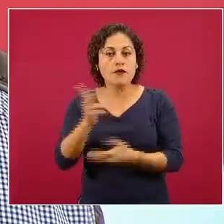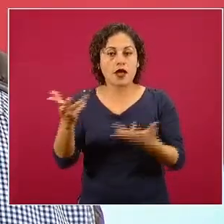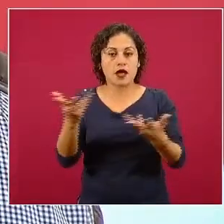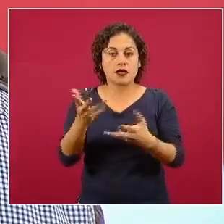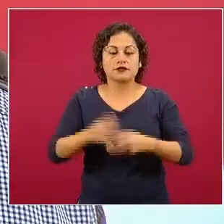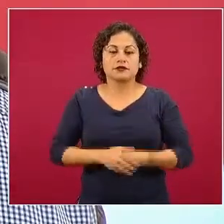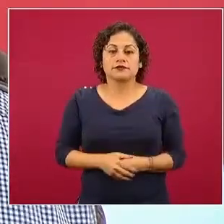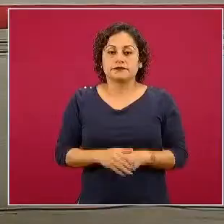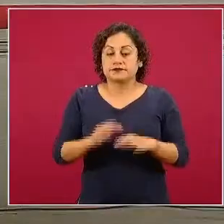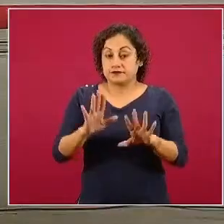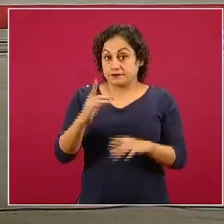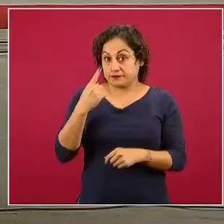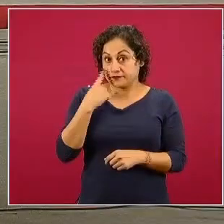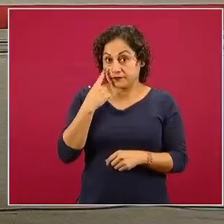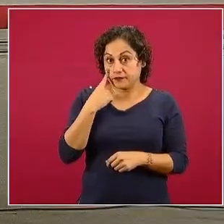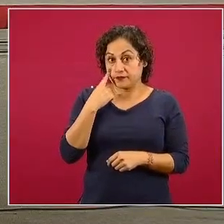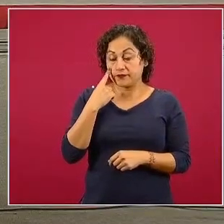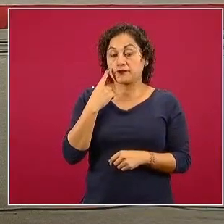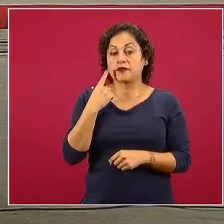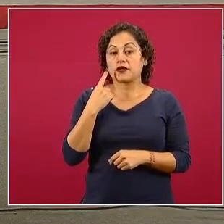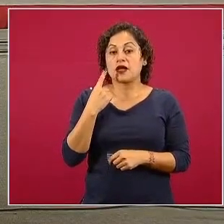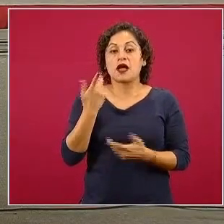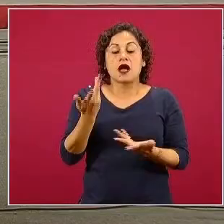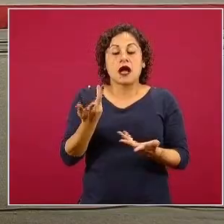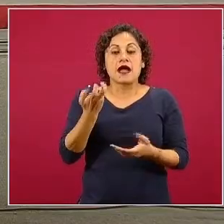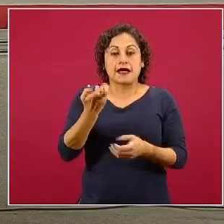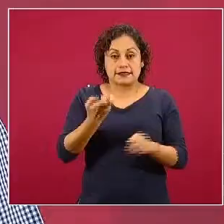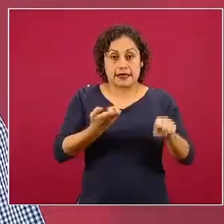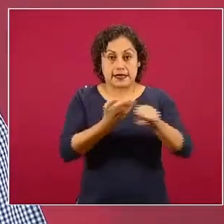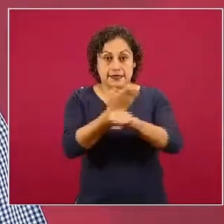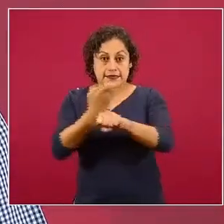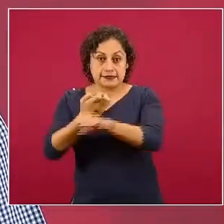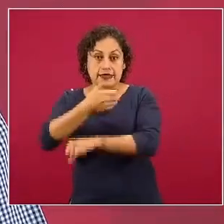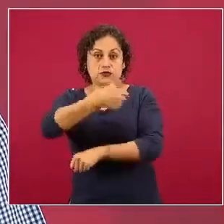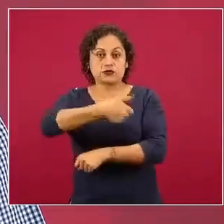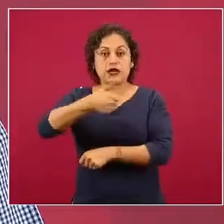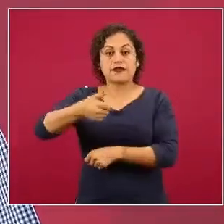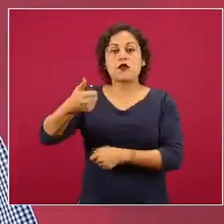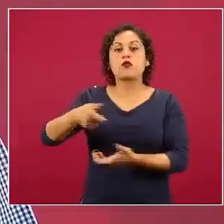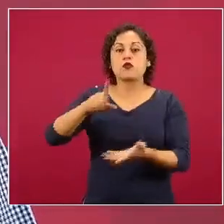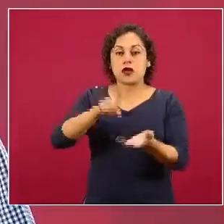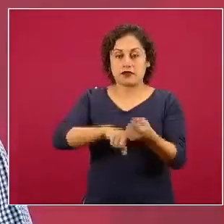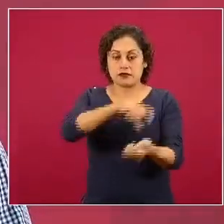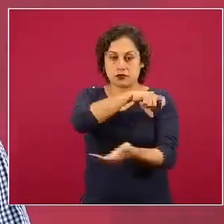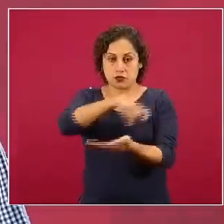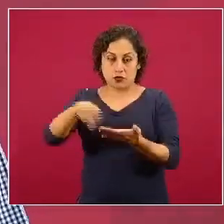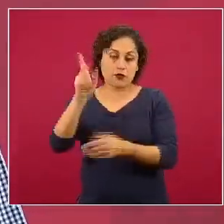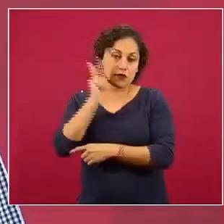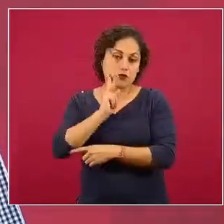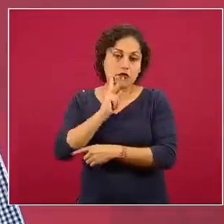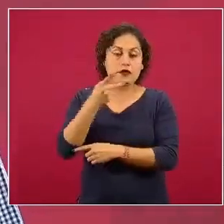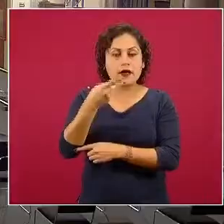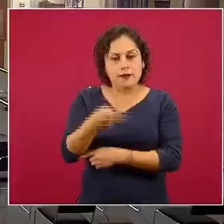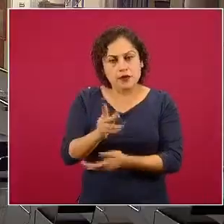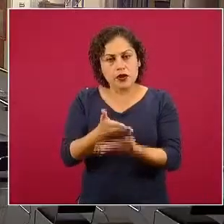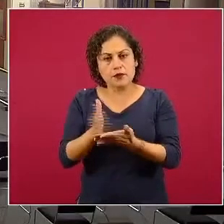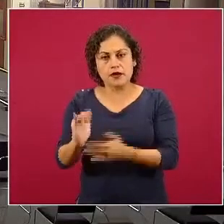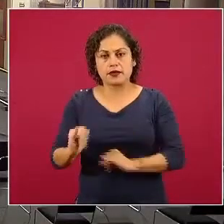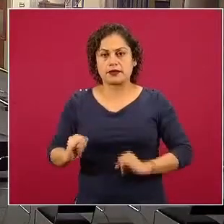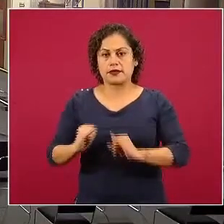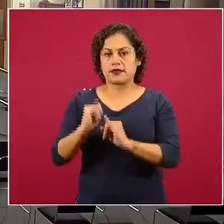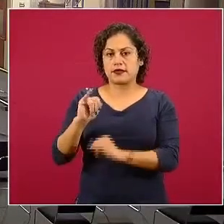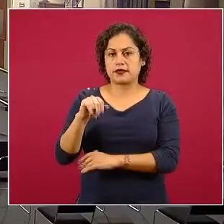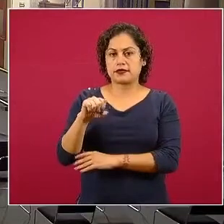adquisición que las entidades van a realizar de manera directa, el INSABI ya está contemplando, de hecho está haciendo un